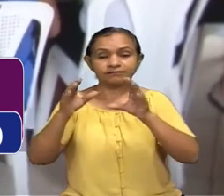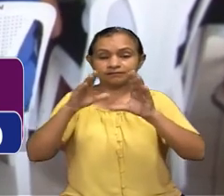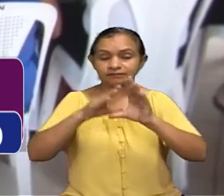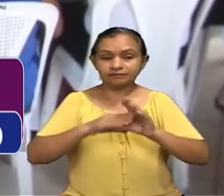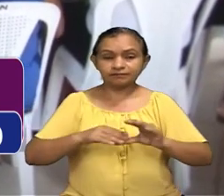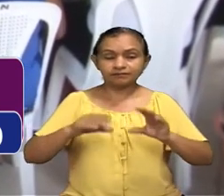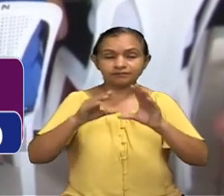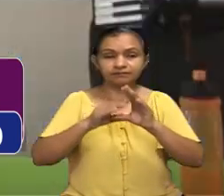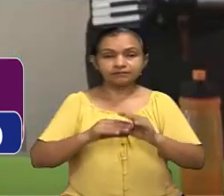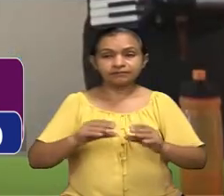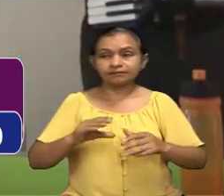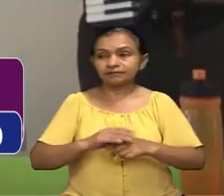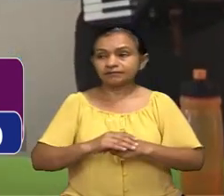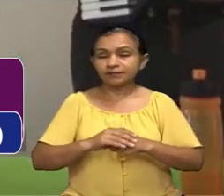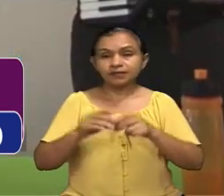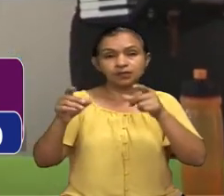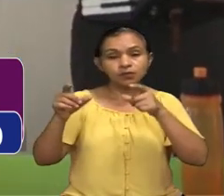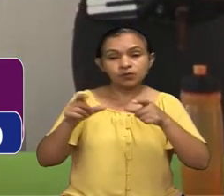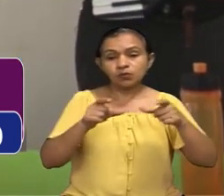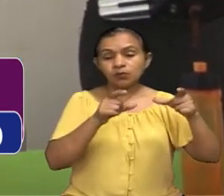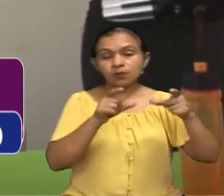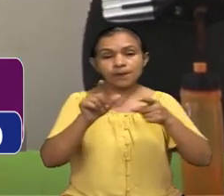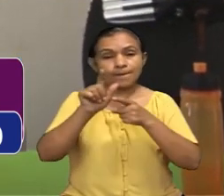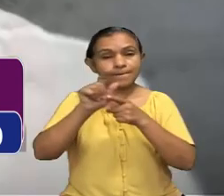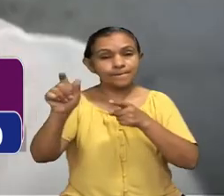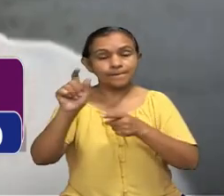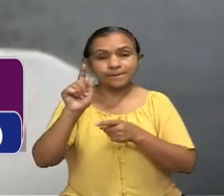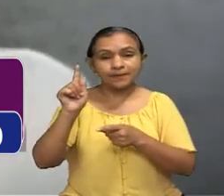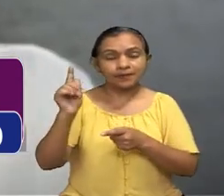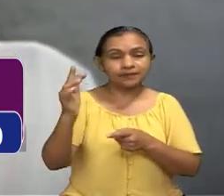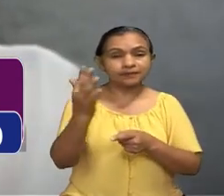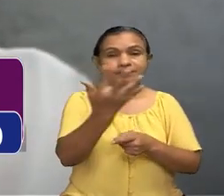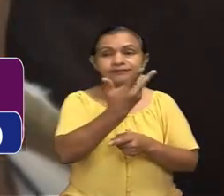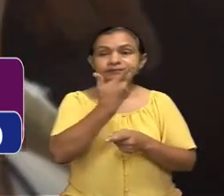cuentacuentos, celebran los cumpleaños del mes entre todos,